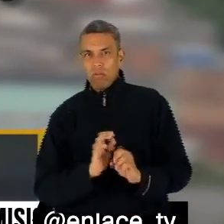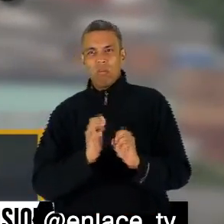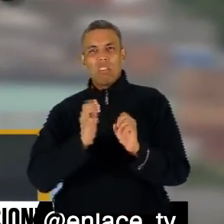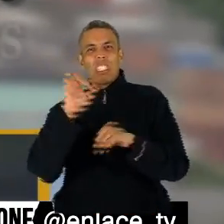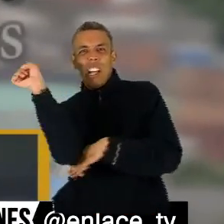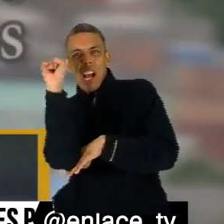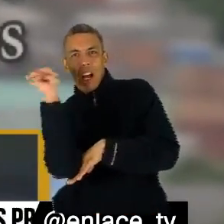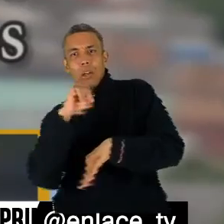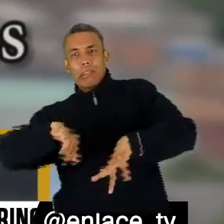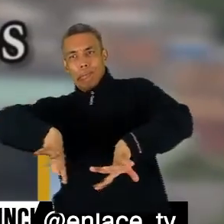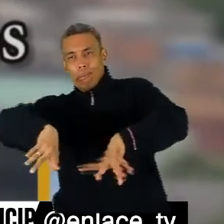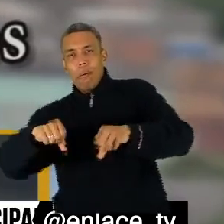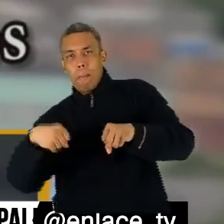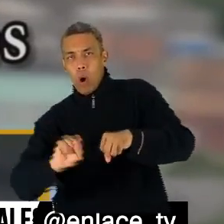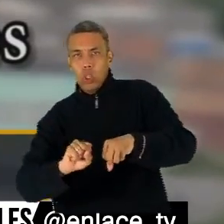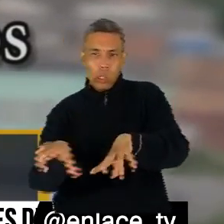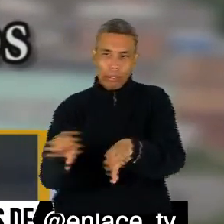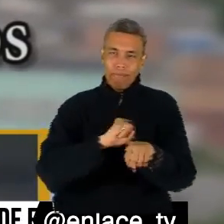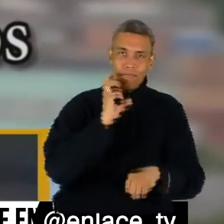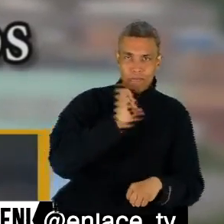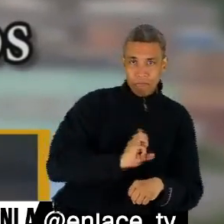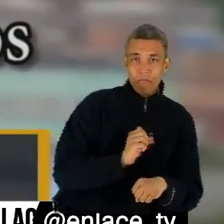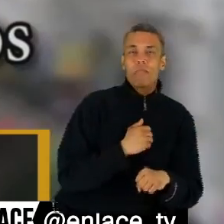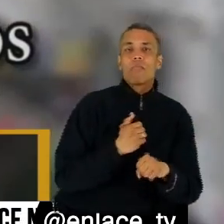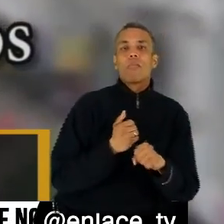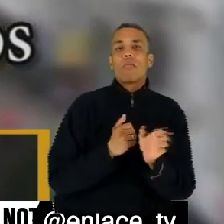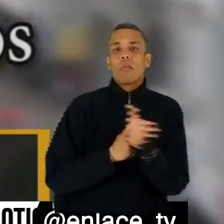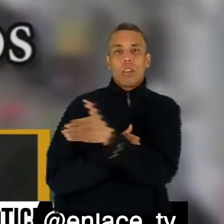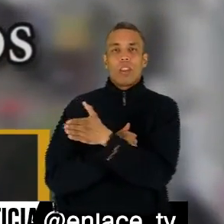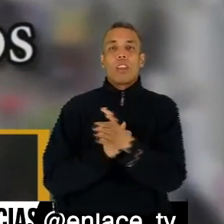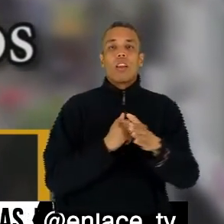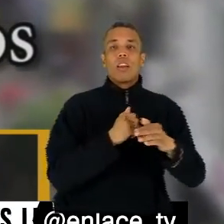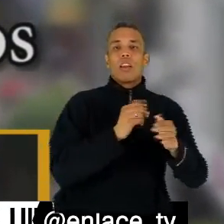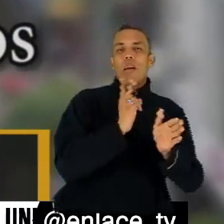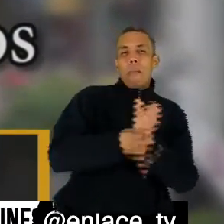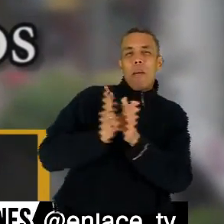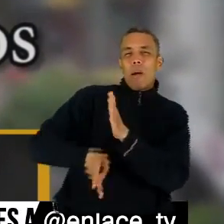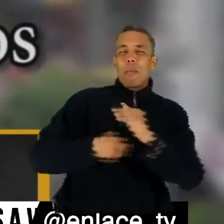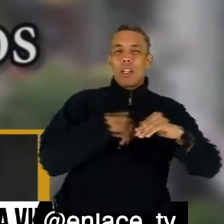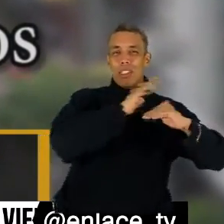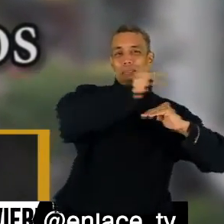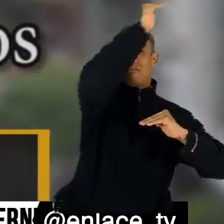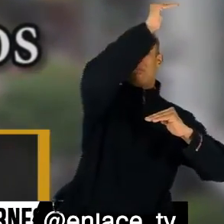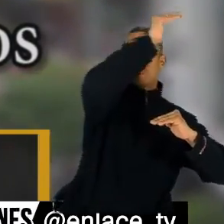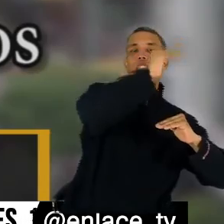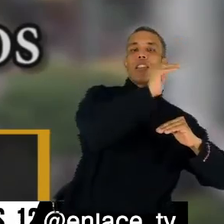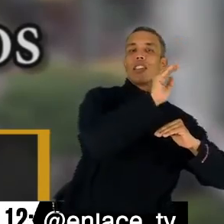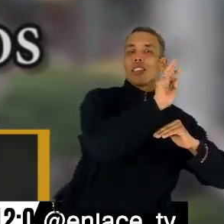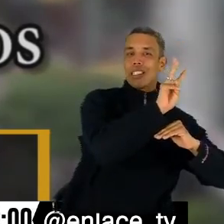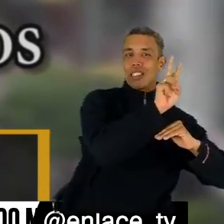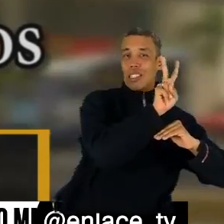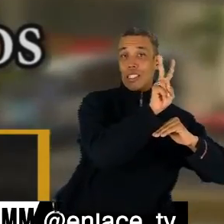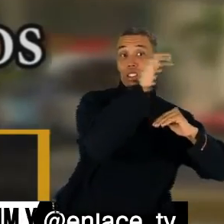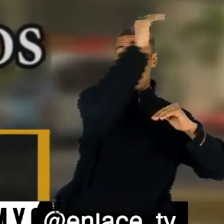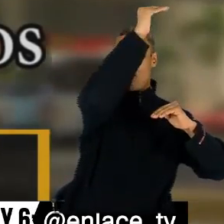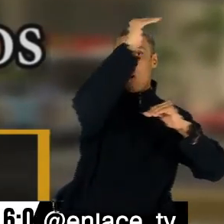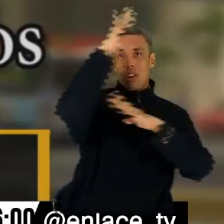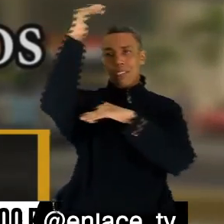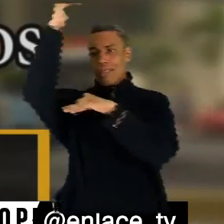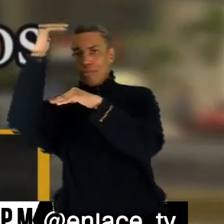Los homicidios en Barranca Bermeja en el 2016, al compararlo con 2015, pasaron de 32 a 14, disminuyendo en